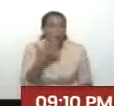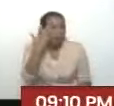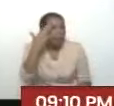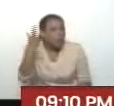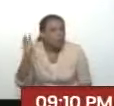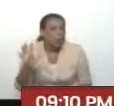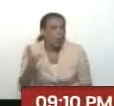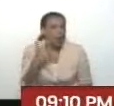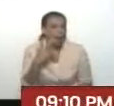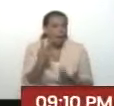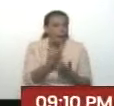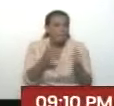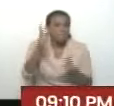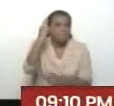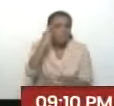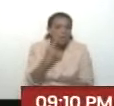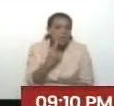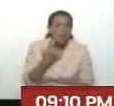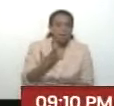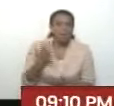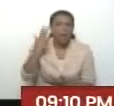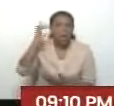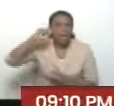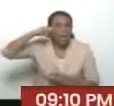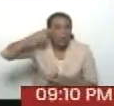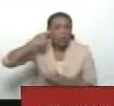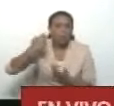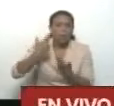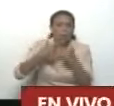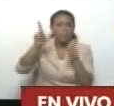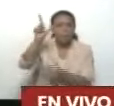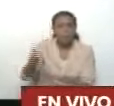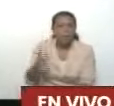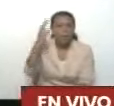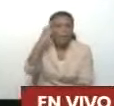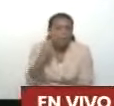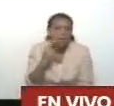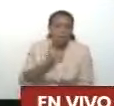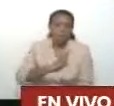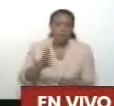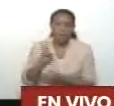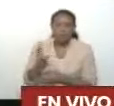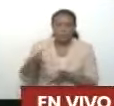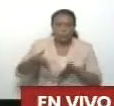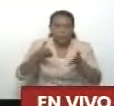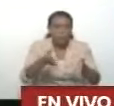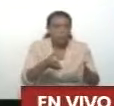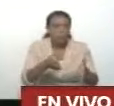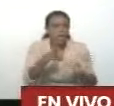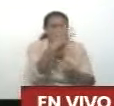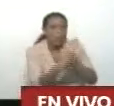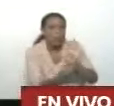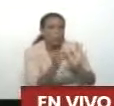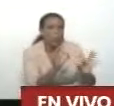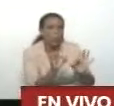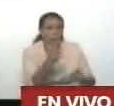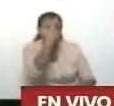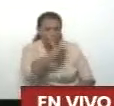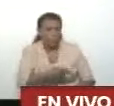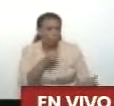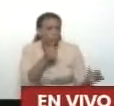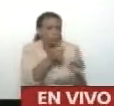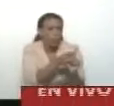porque por llevar Bolívar a Nueva York y estaba ilusionado desde el principio, desde que hicimos el espectáculo que se estrenó aquí en el Teresa Carreño. Mi objetivo